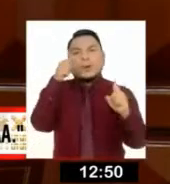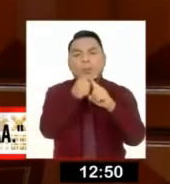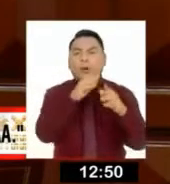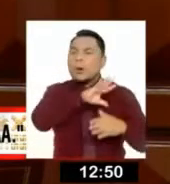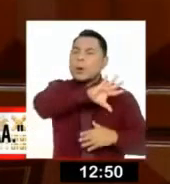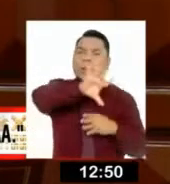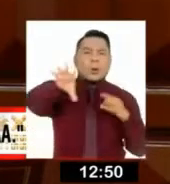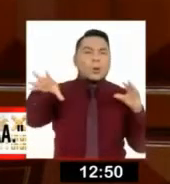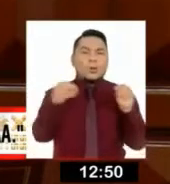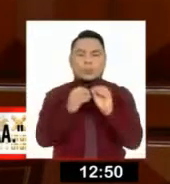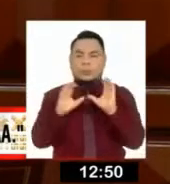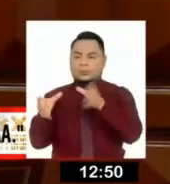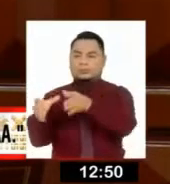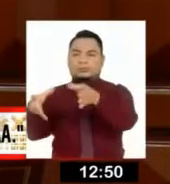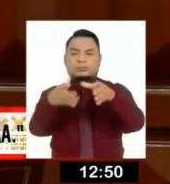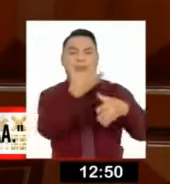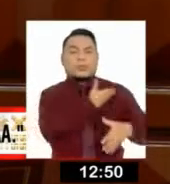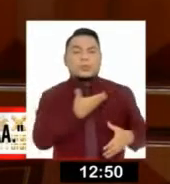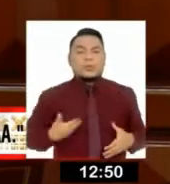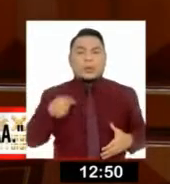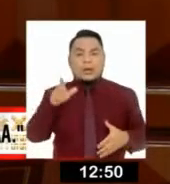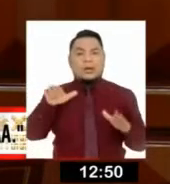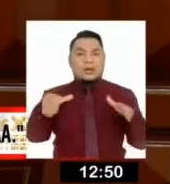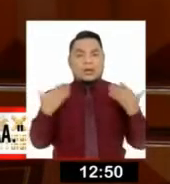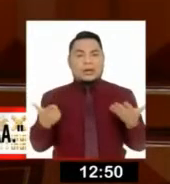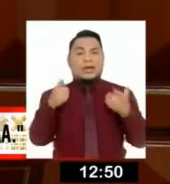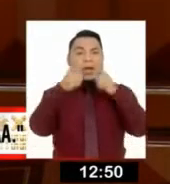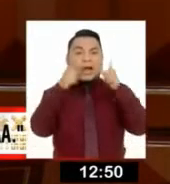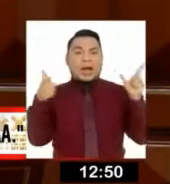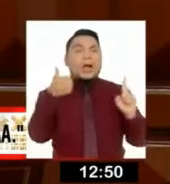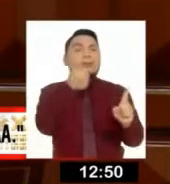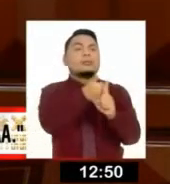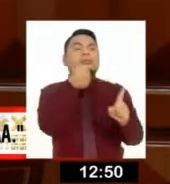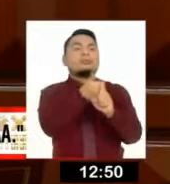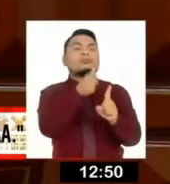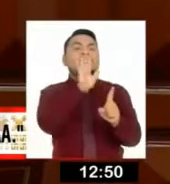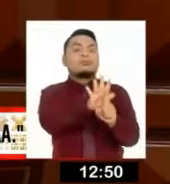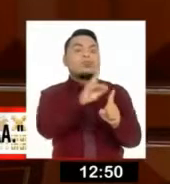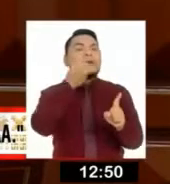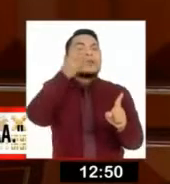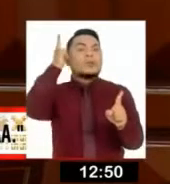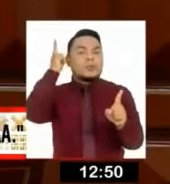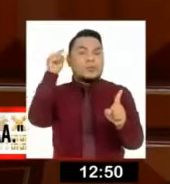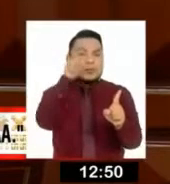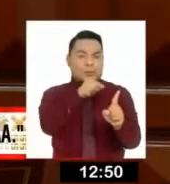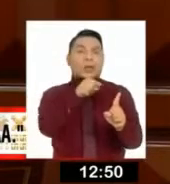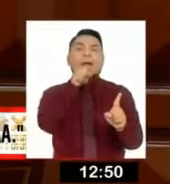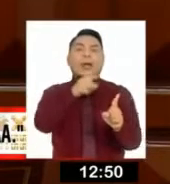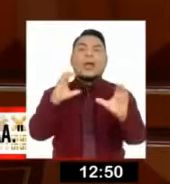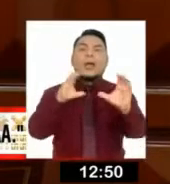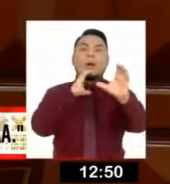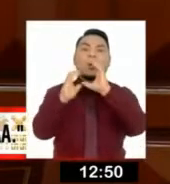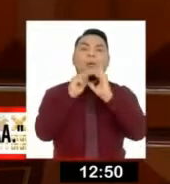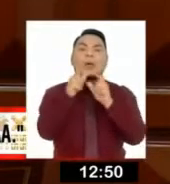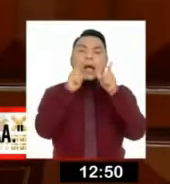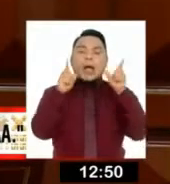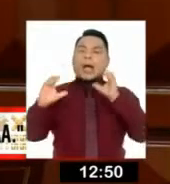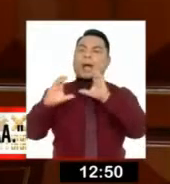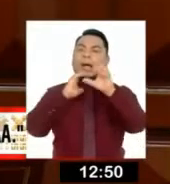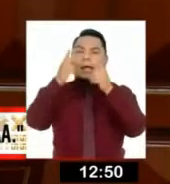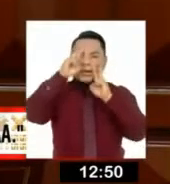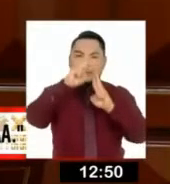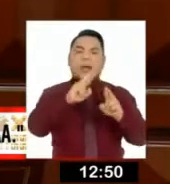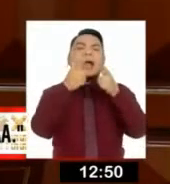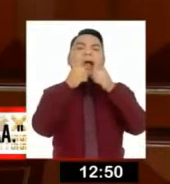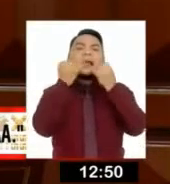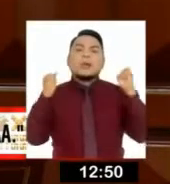que todas las instituciones públicas en donde predominen las lenguas originarias se comuniquen oficialmente en dichas lenguas.